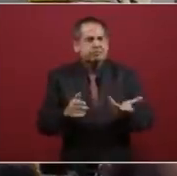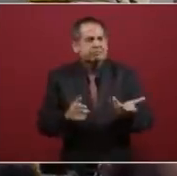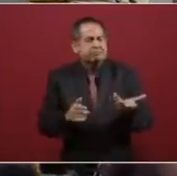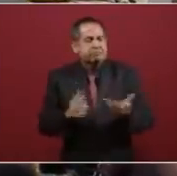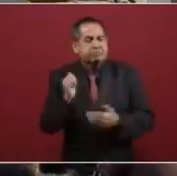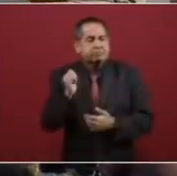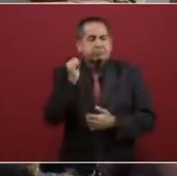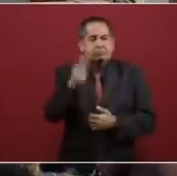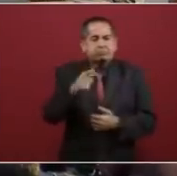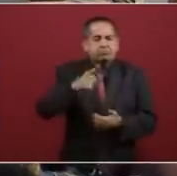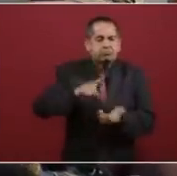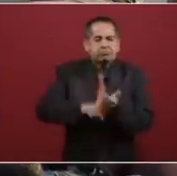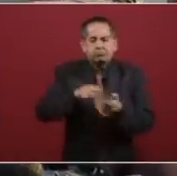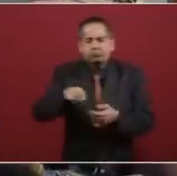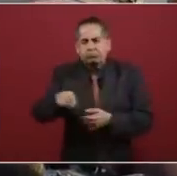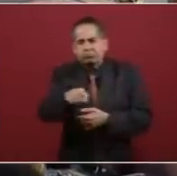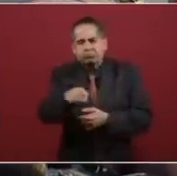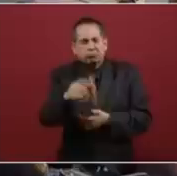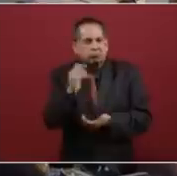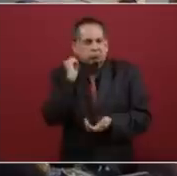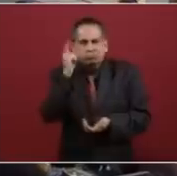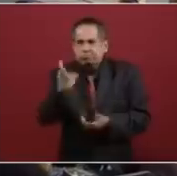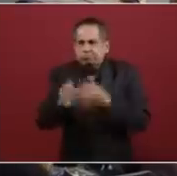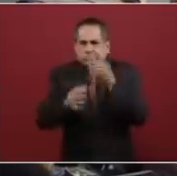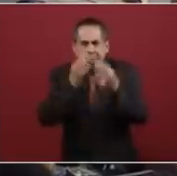alguna actividad, alguna promoción, alguna